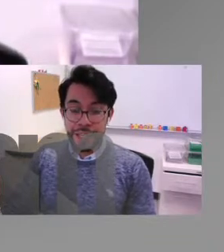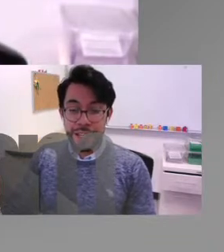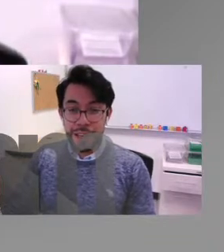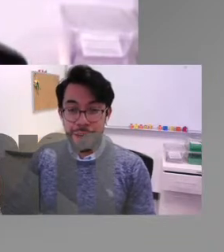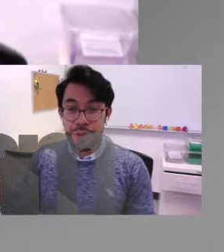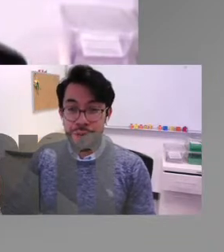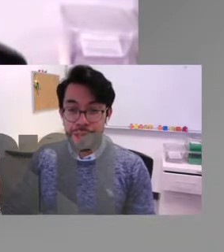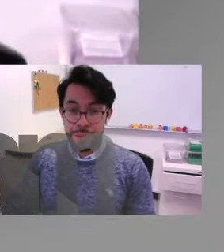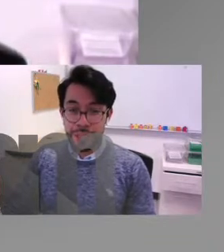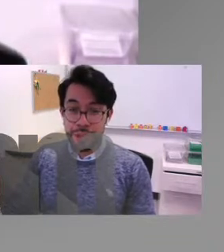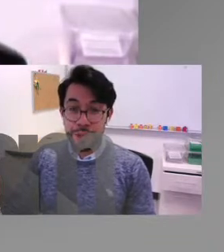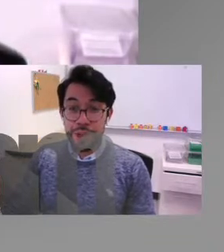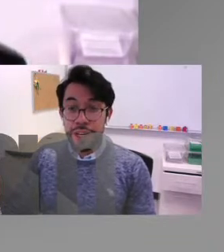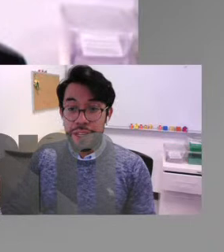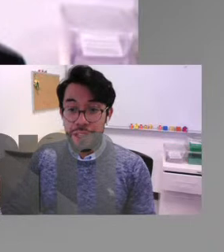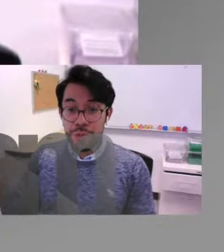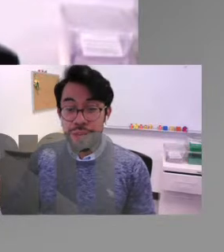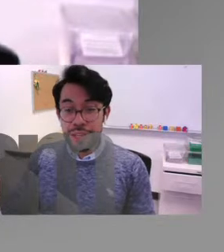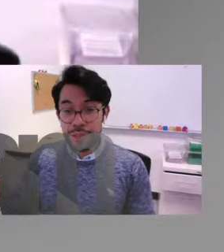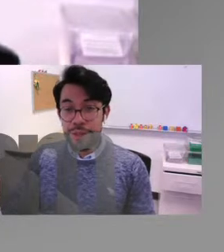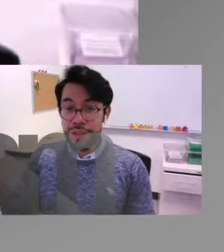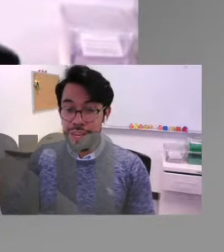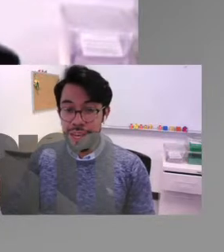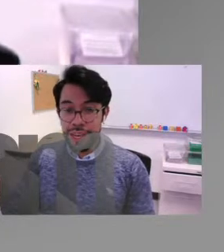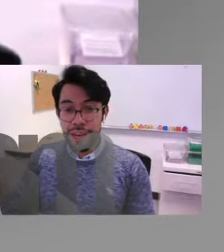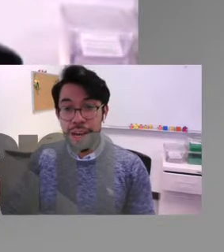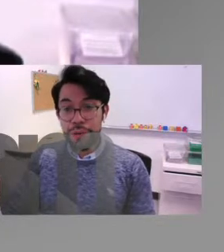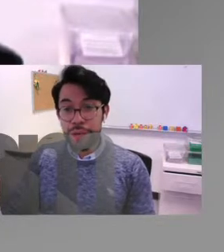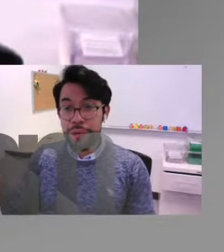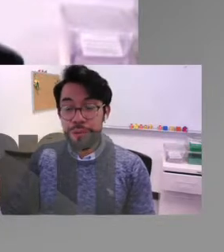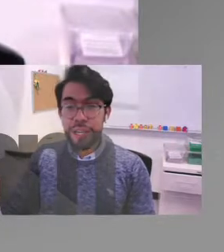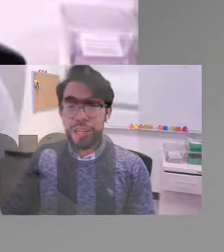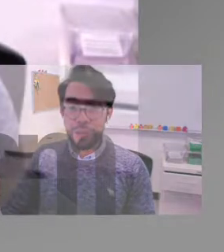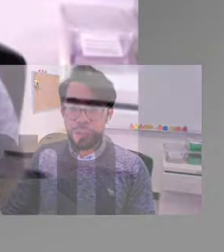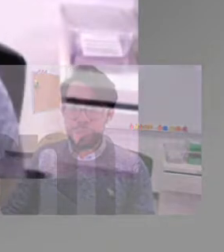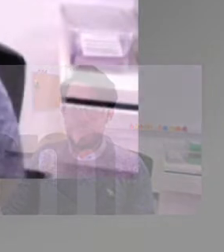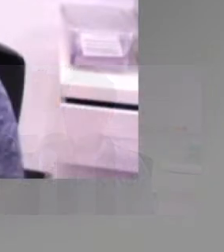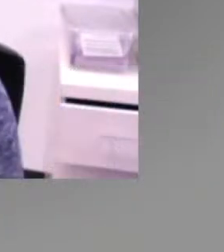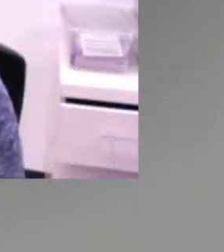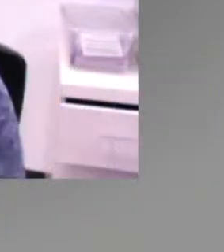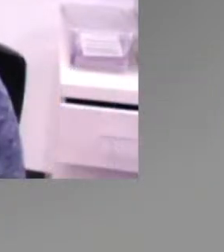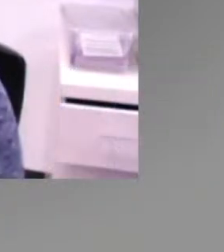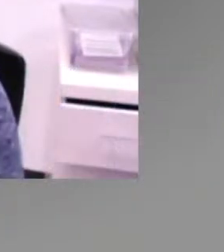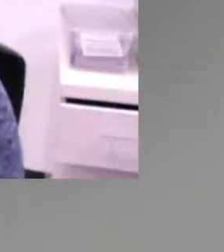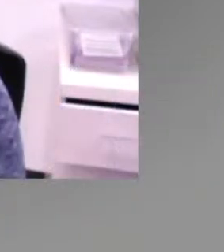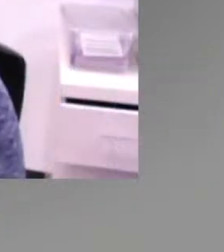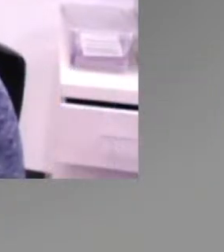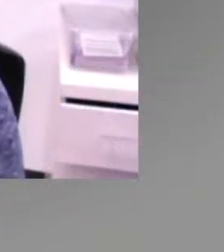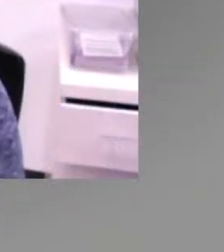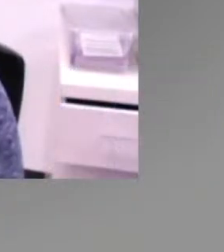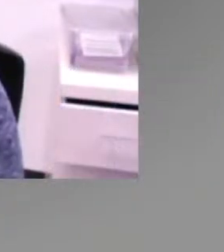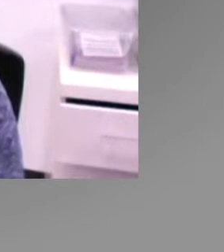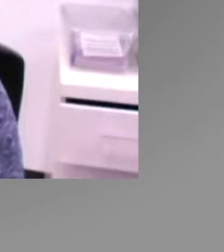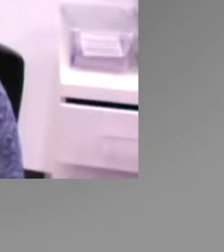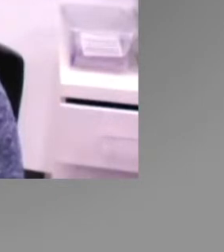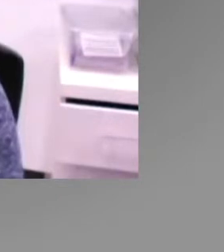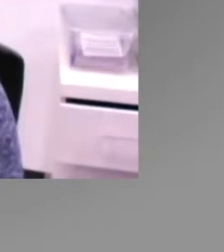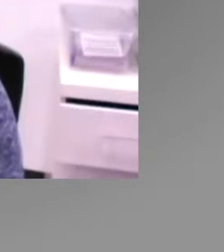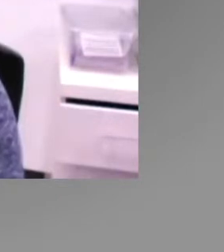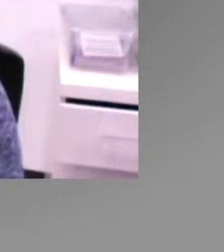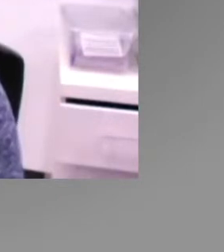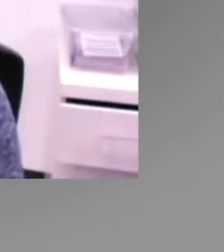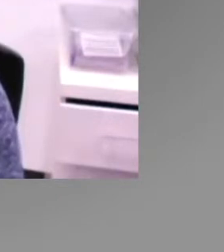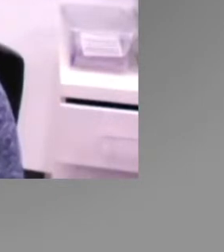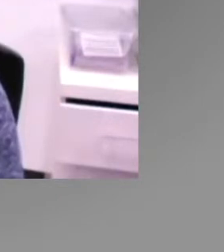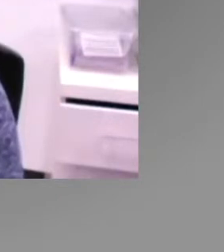de la página de la Ibero Ciudad de México. Y en su caso, alguna pregunta que yo pueda llegar a plantearles, formulada a raíz